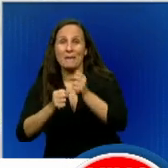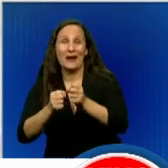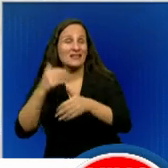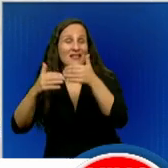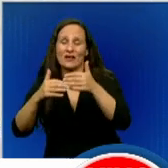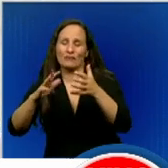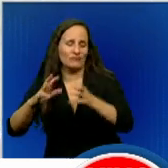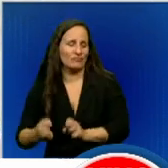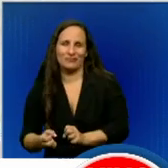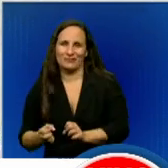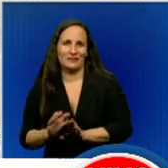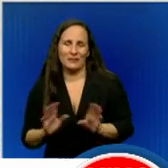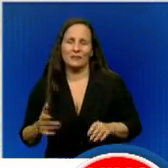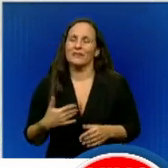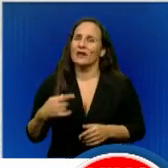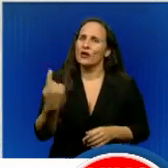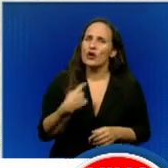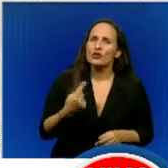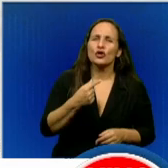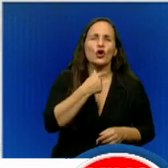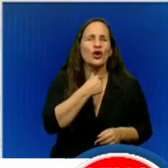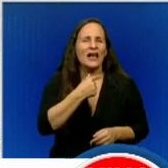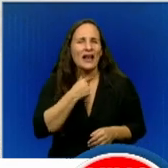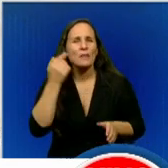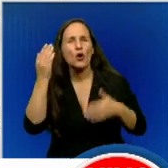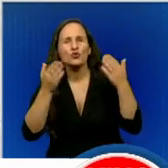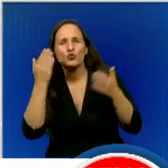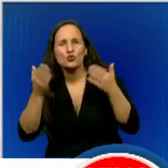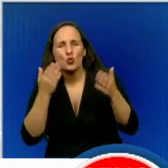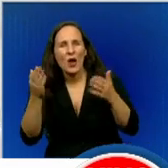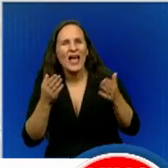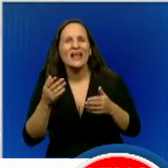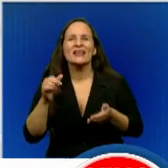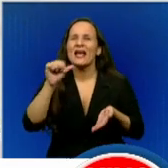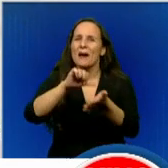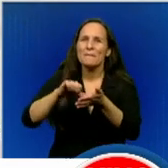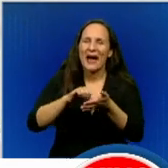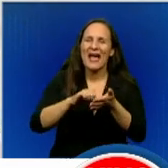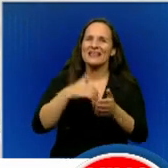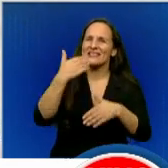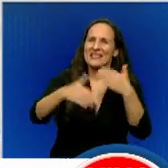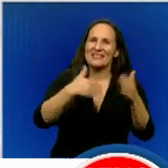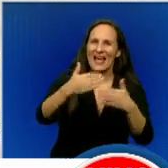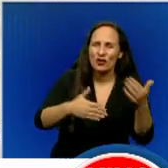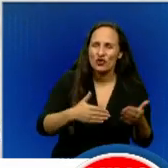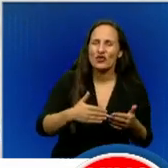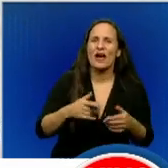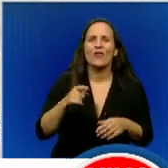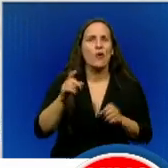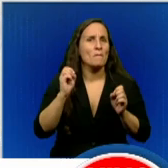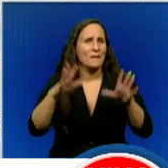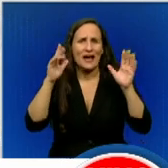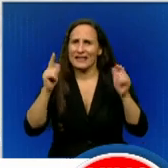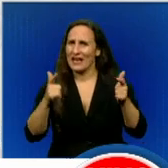señor presidente para los que queremos y soñamos con ser un país desarrollado y pujante no hay magia alguna solamente